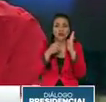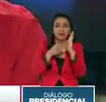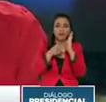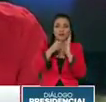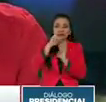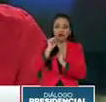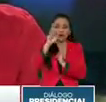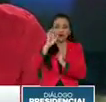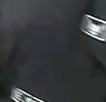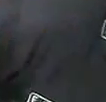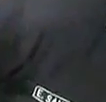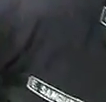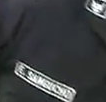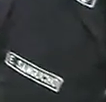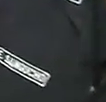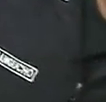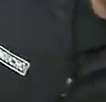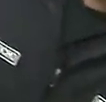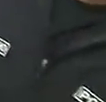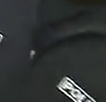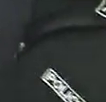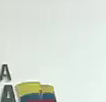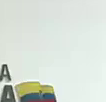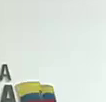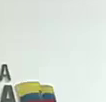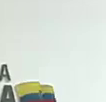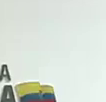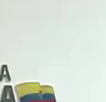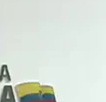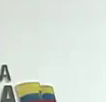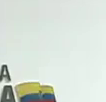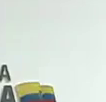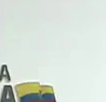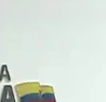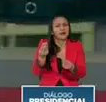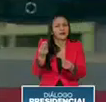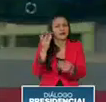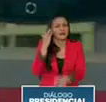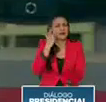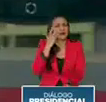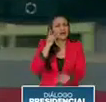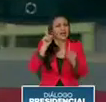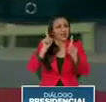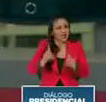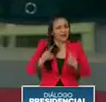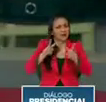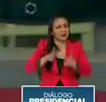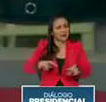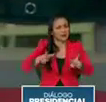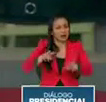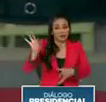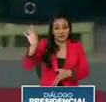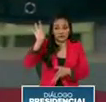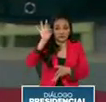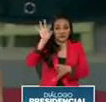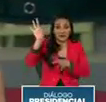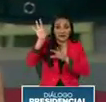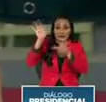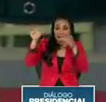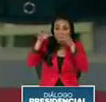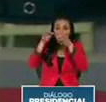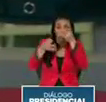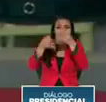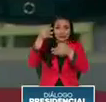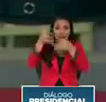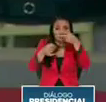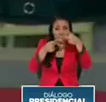el anticipo. En tanto, en el área de justicia propone una auditoría a todo el sistema. Desde selección de los jueces, desde las sentencias